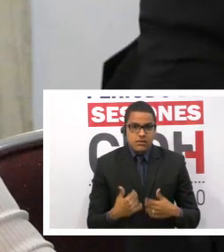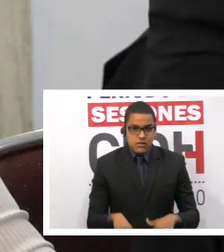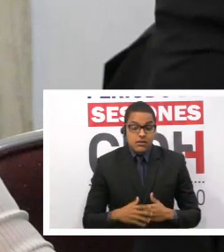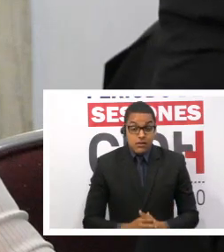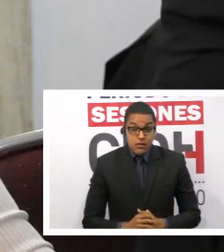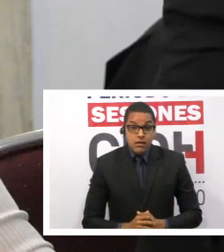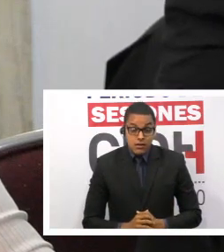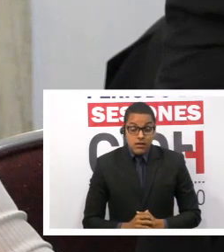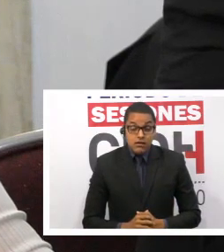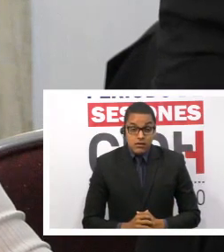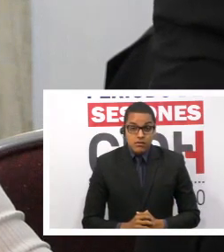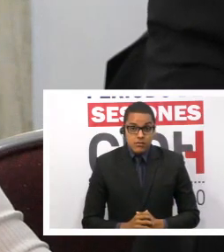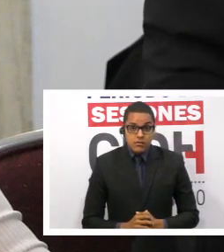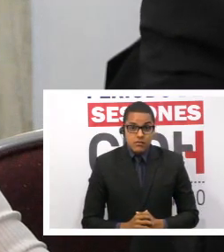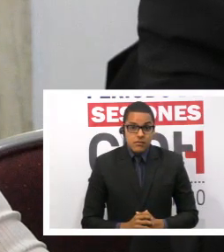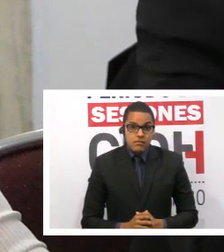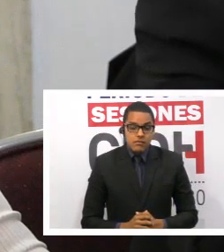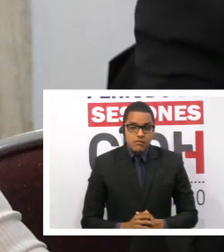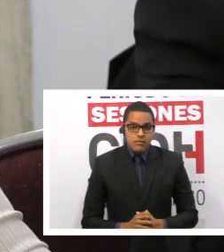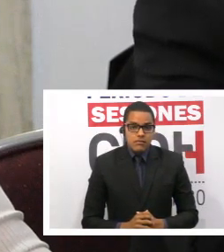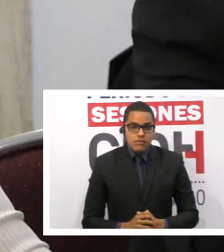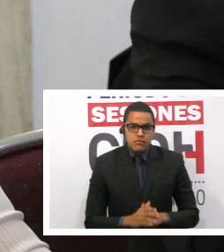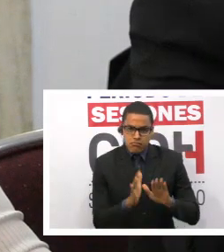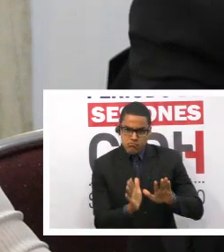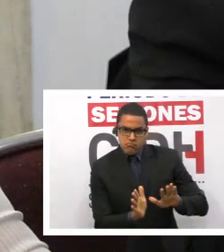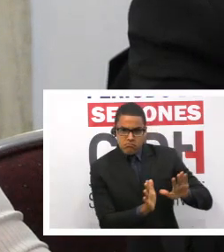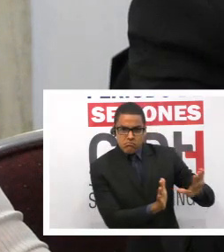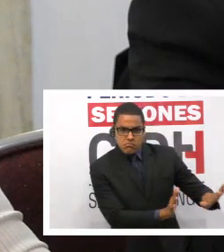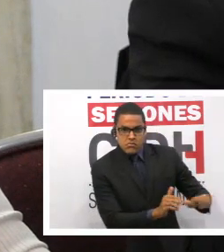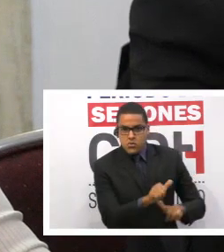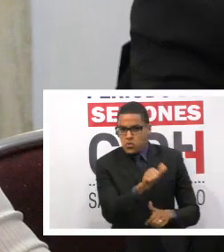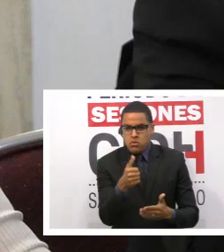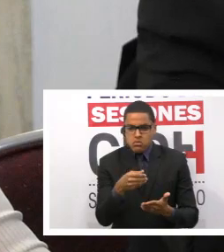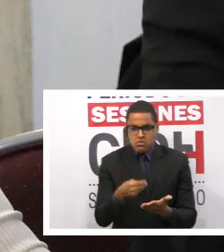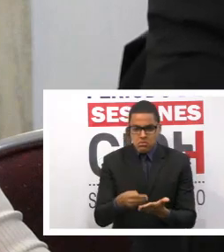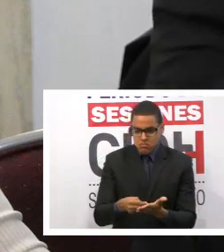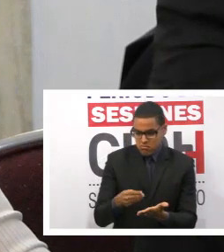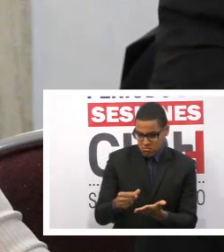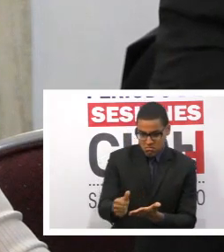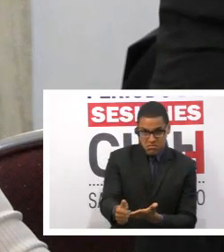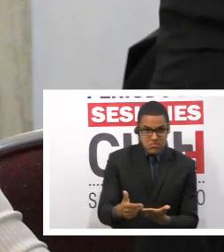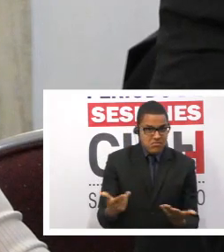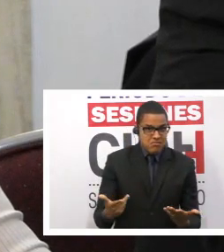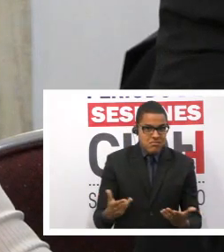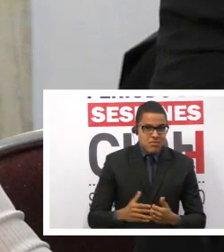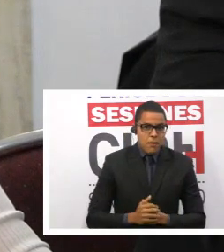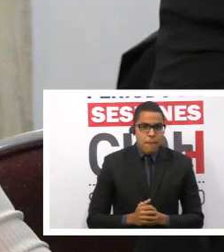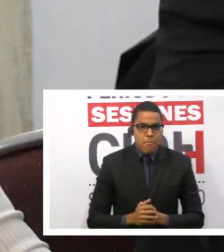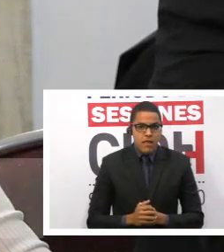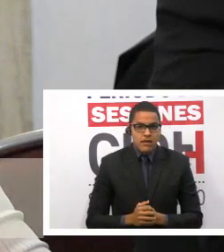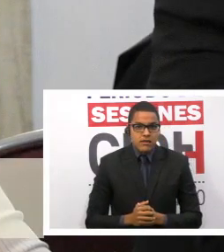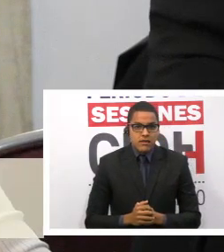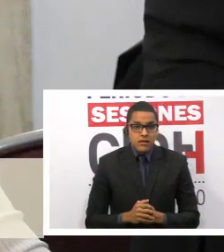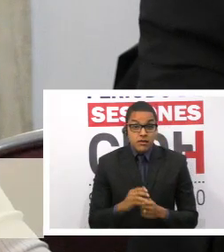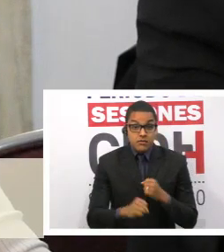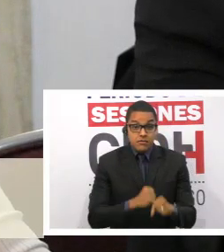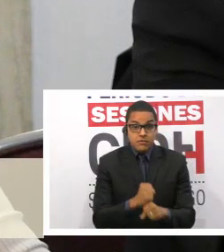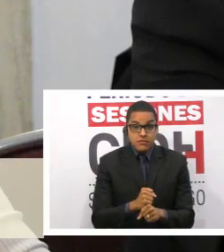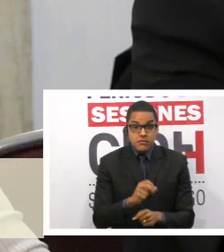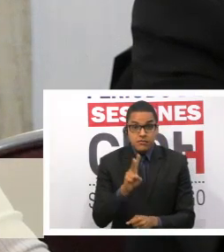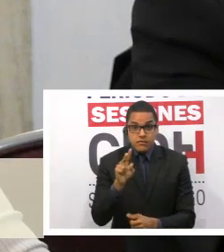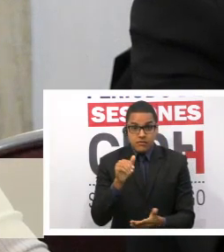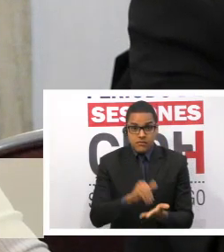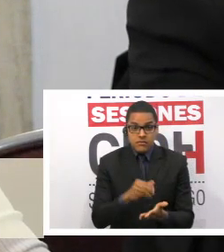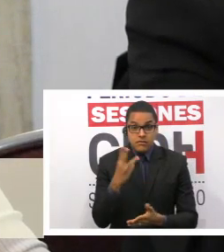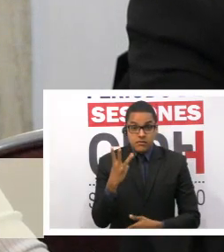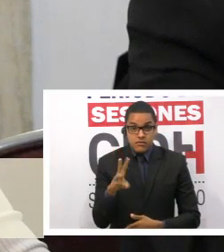trato de gastos y están las especias financieras entre 2016 y 2017 pasaron de 45 por el